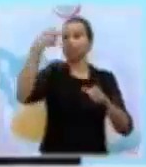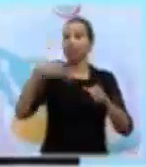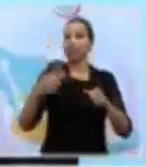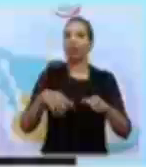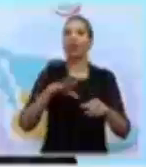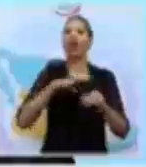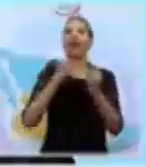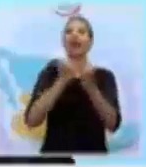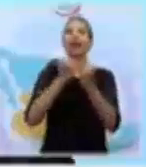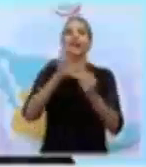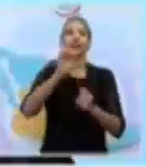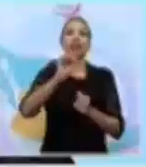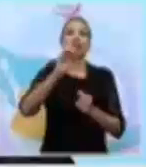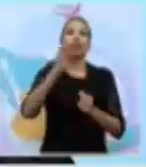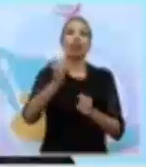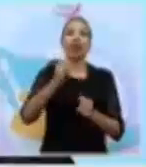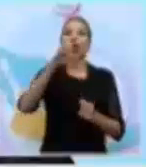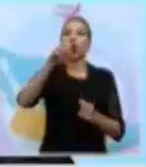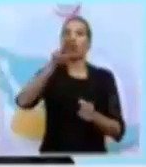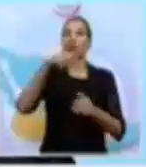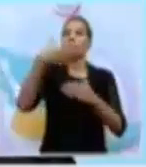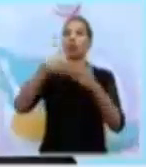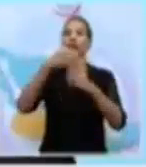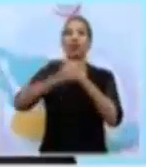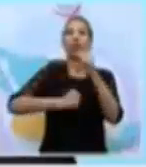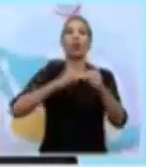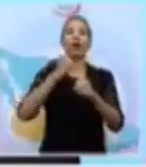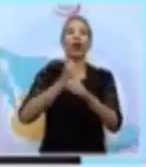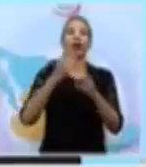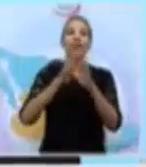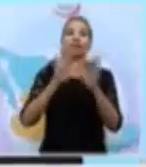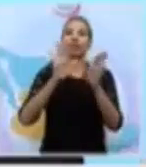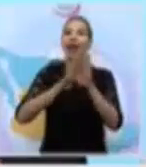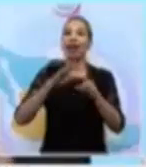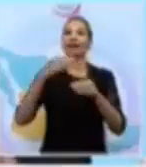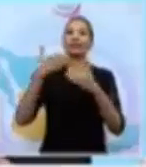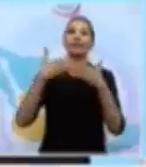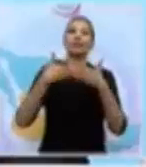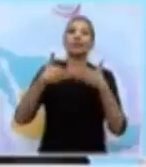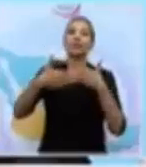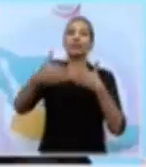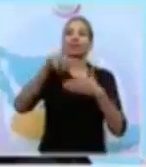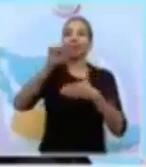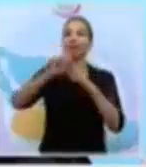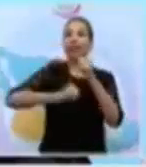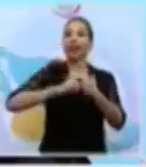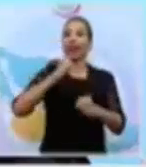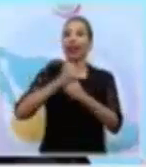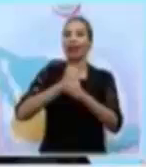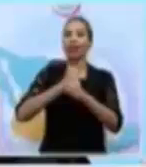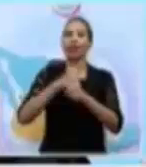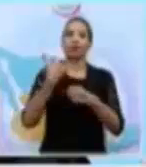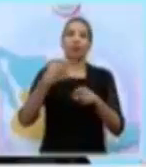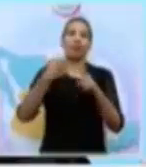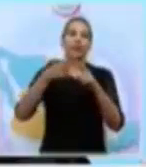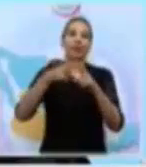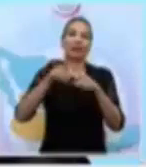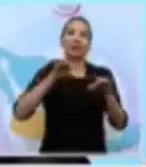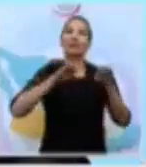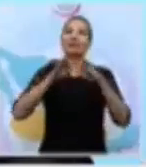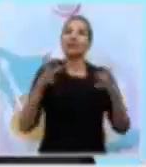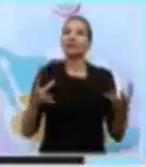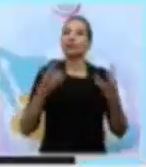69 de Naciones Unidas. El próximo año estamos celebrando 70 años de presencia